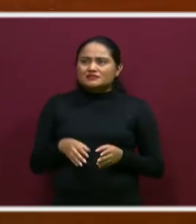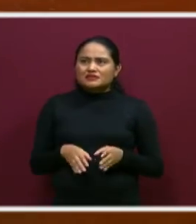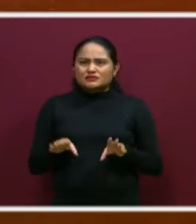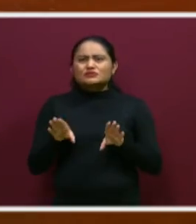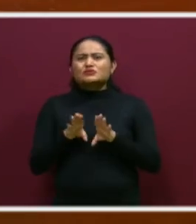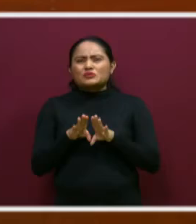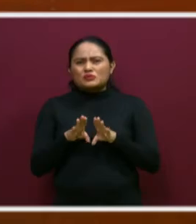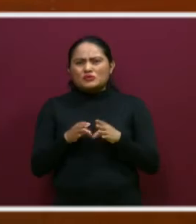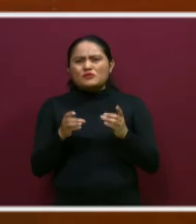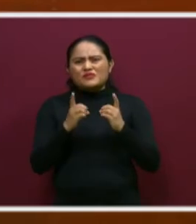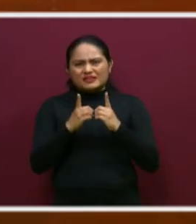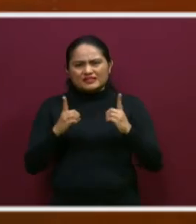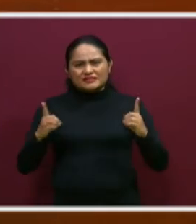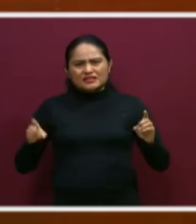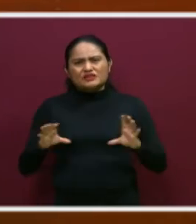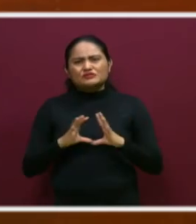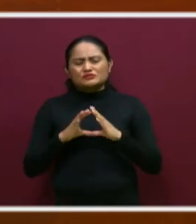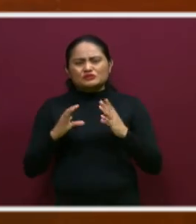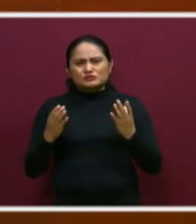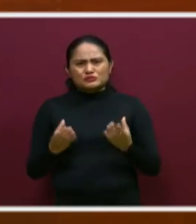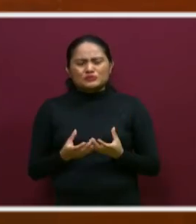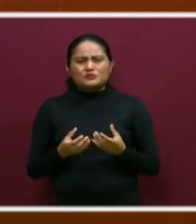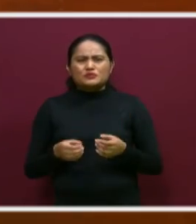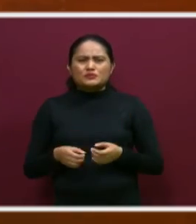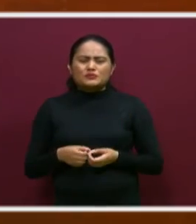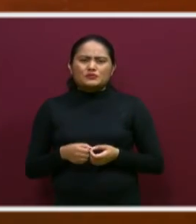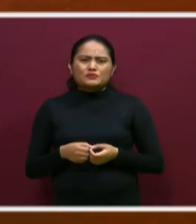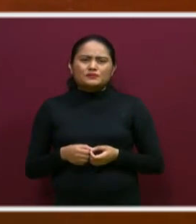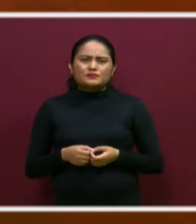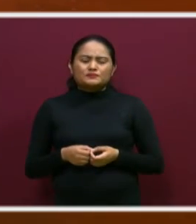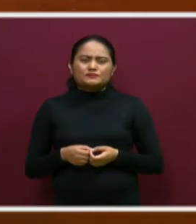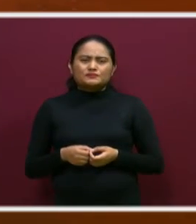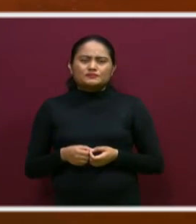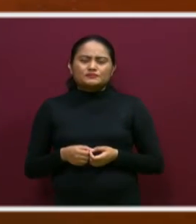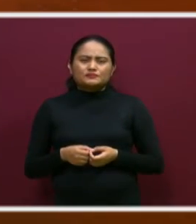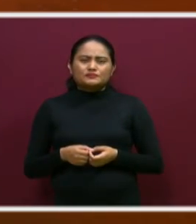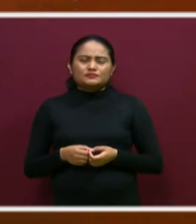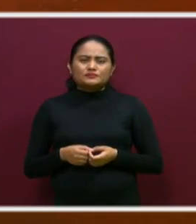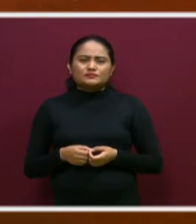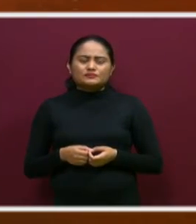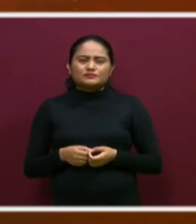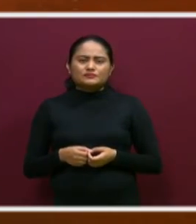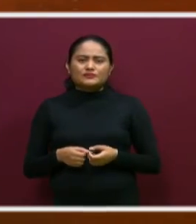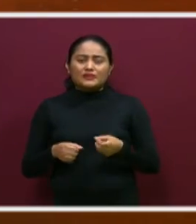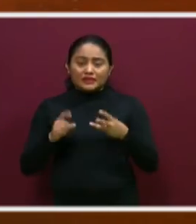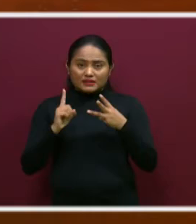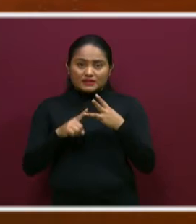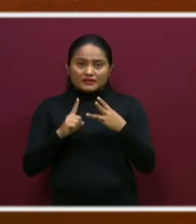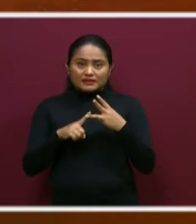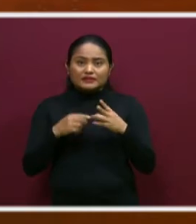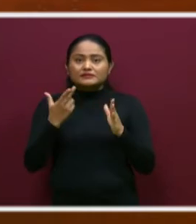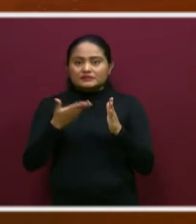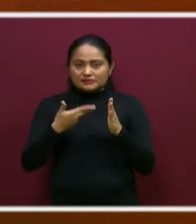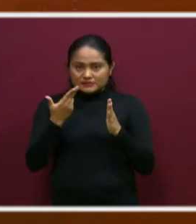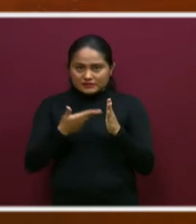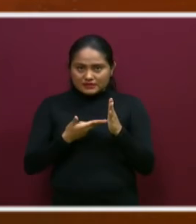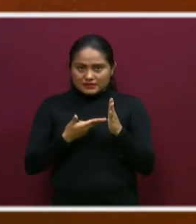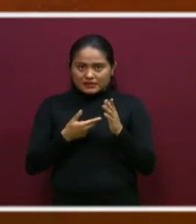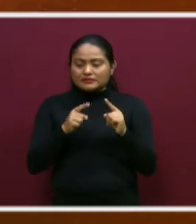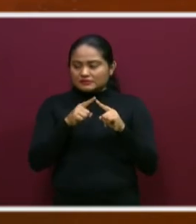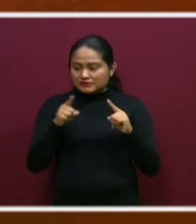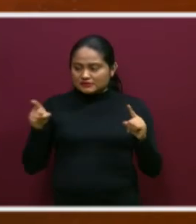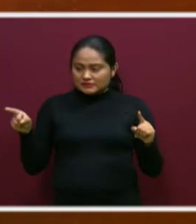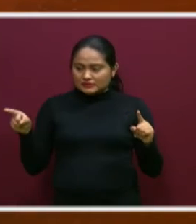sostenible en el tercer taller en esta línea tiene que ver con el balance y la resiliencia